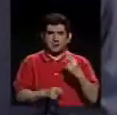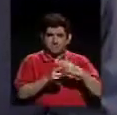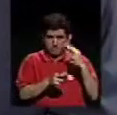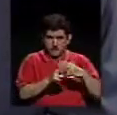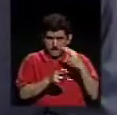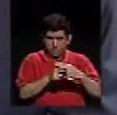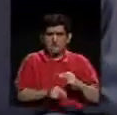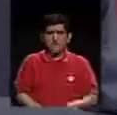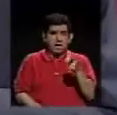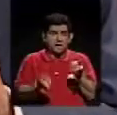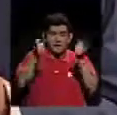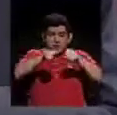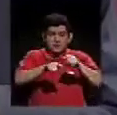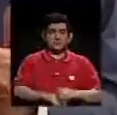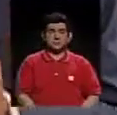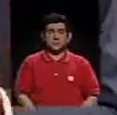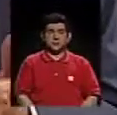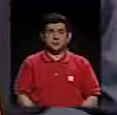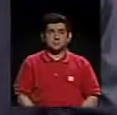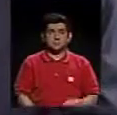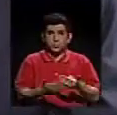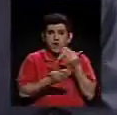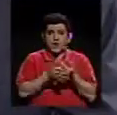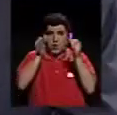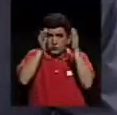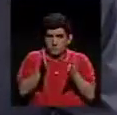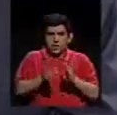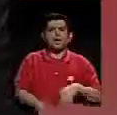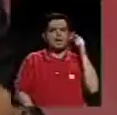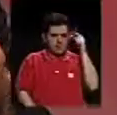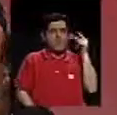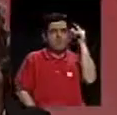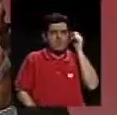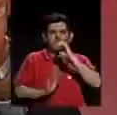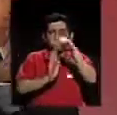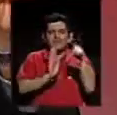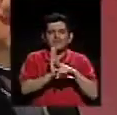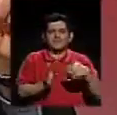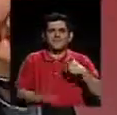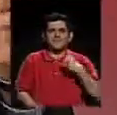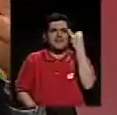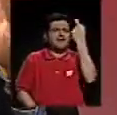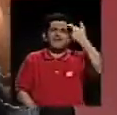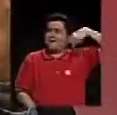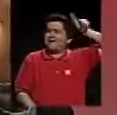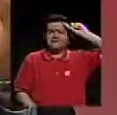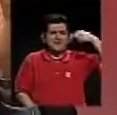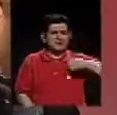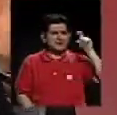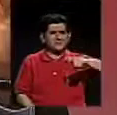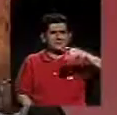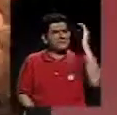nombramiento de determinados nuevos magistrados. Por supuesto, porque la Constitución tiene concepto muy abstracto. Yo necesito